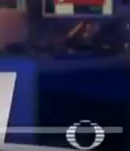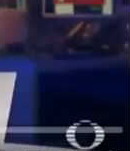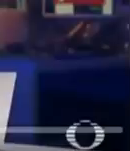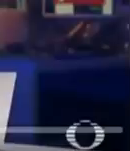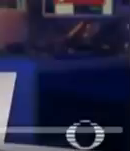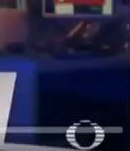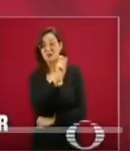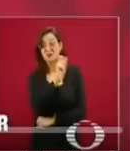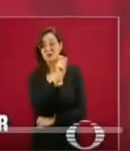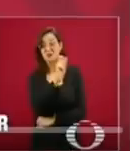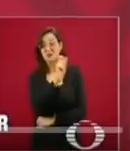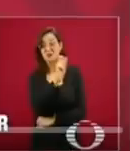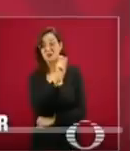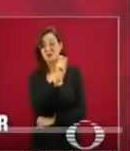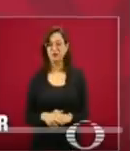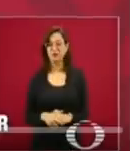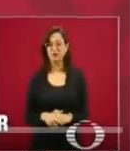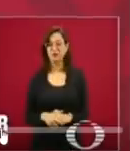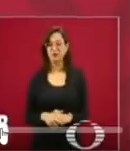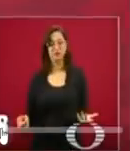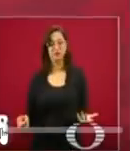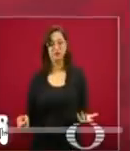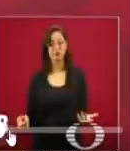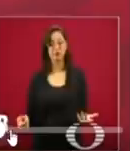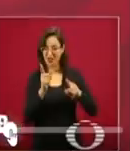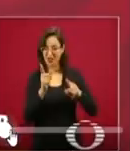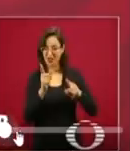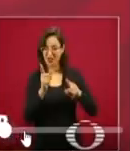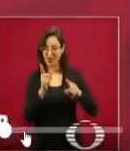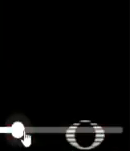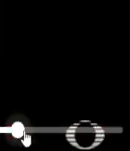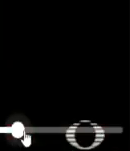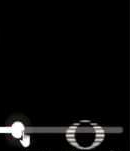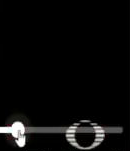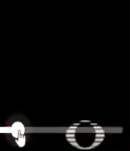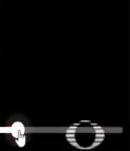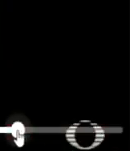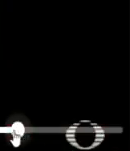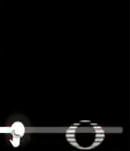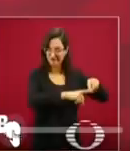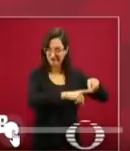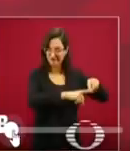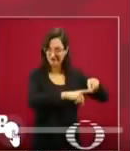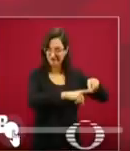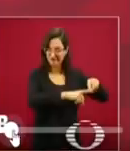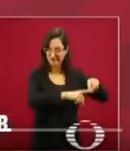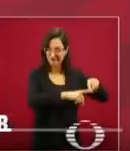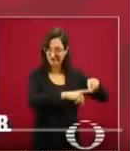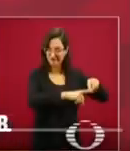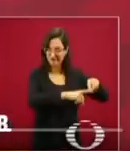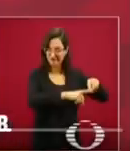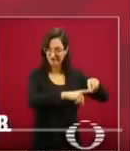finalmente, Diego Sinué va con Denise Merker a acusar a López Obrador de lo que ya les había comentado, de que